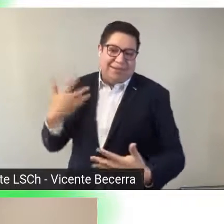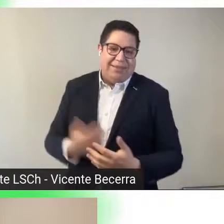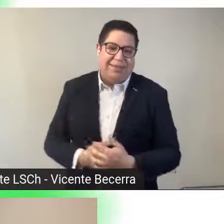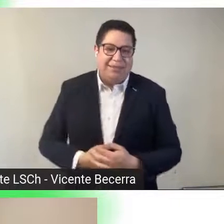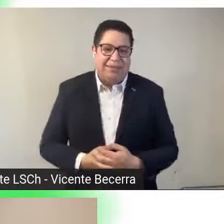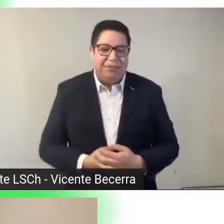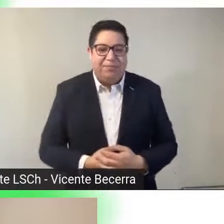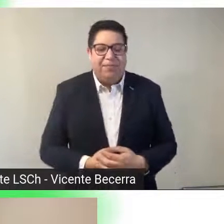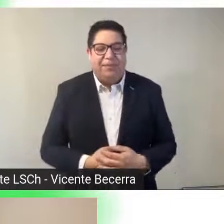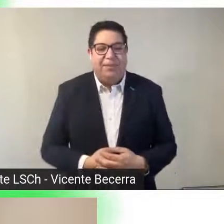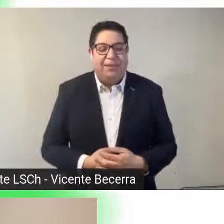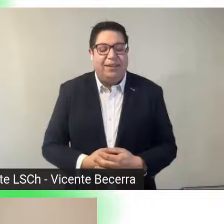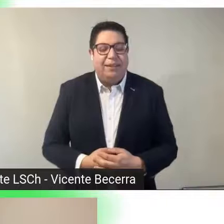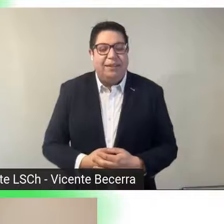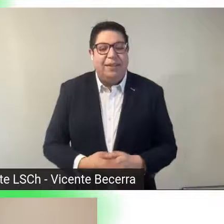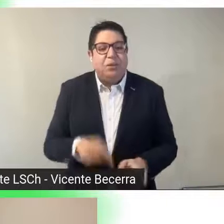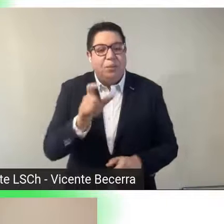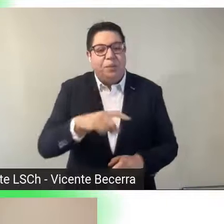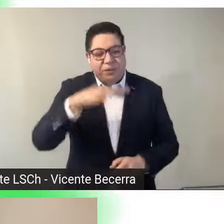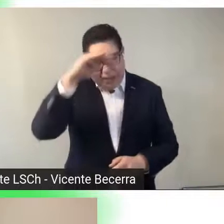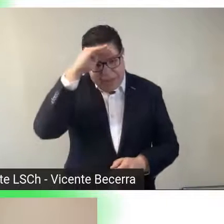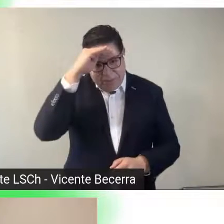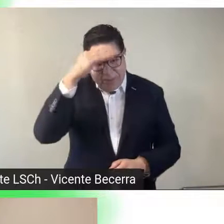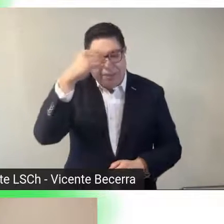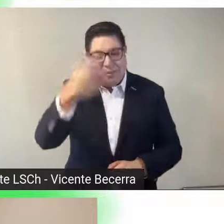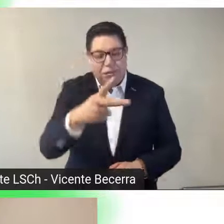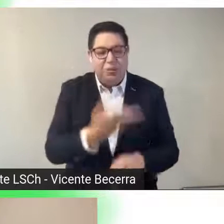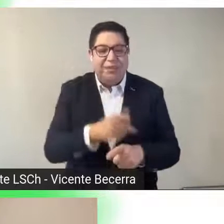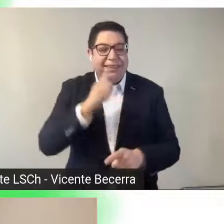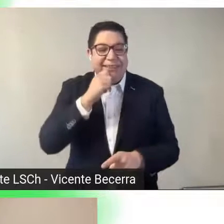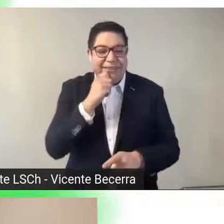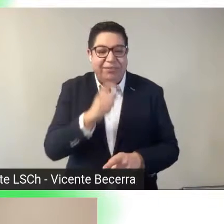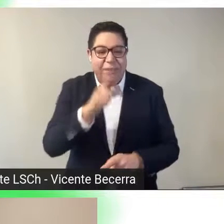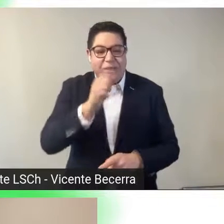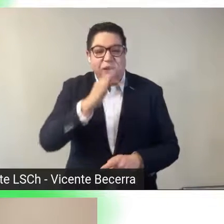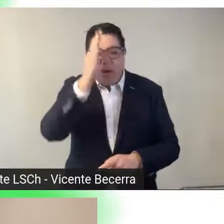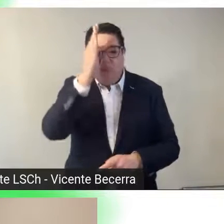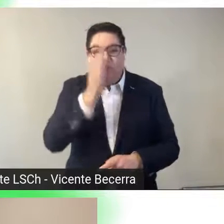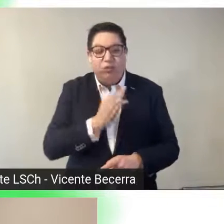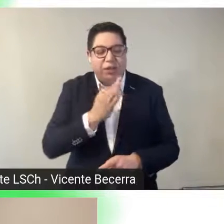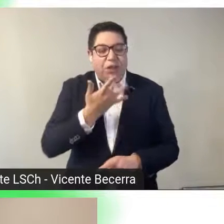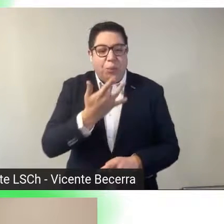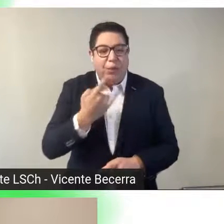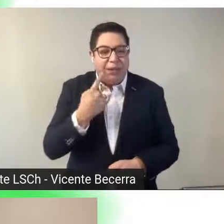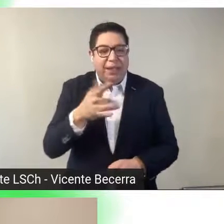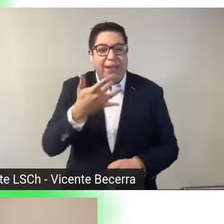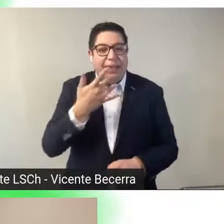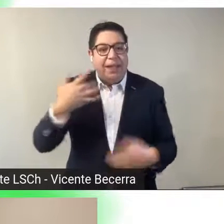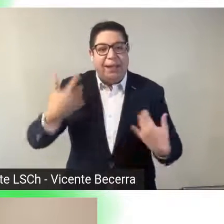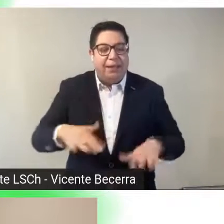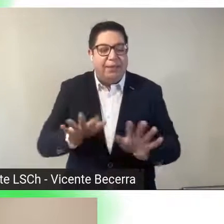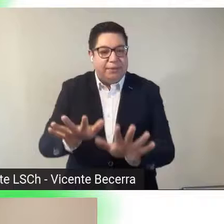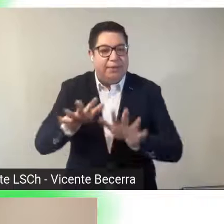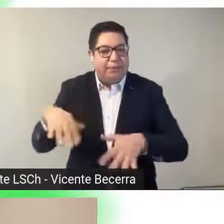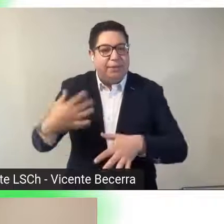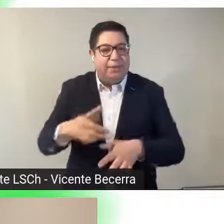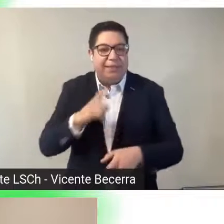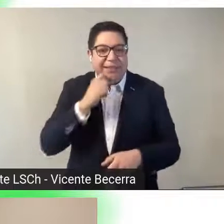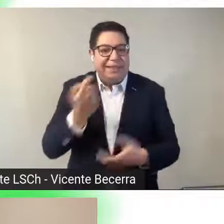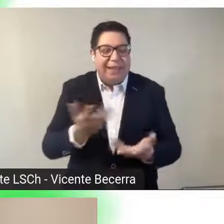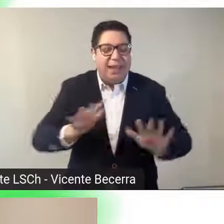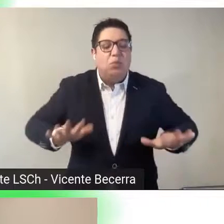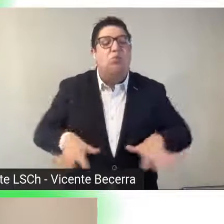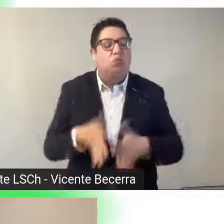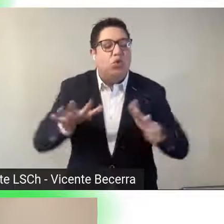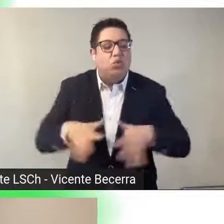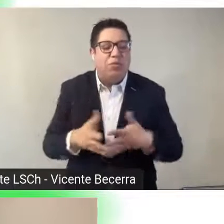sino que quiero entender desde tu experiencia, ¿qué es ser un funcionario público? ¿Por qué eres funcionaria pública? ¿Y qué es lo que te moviliza en el